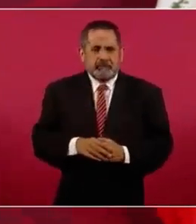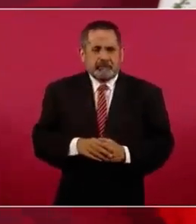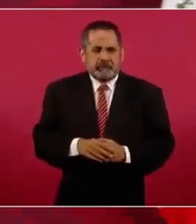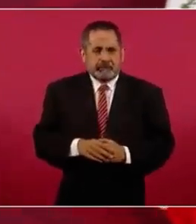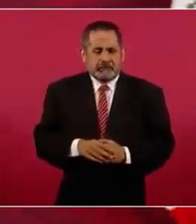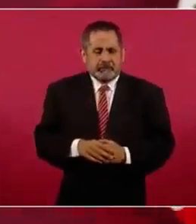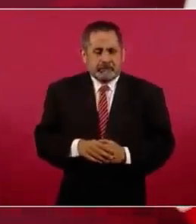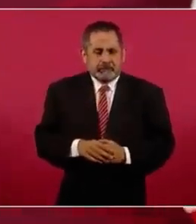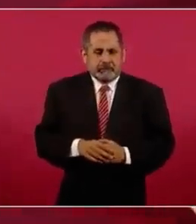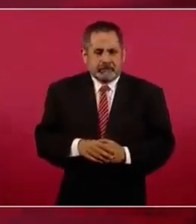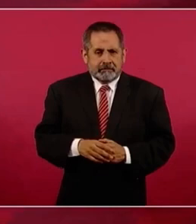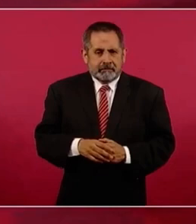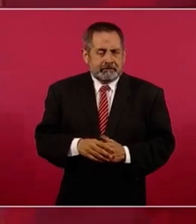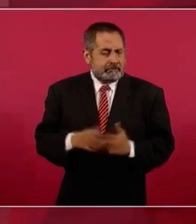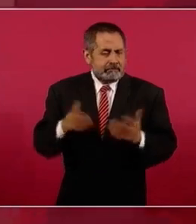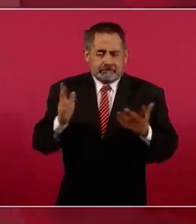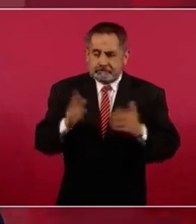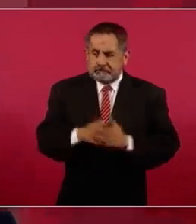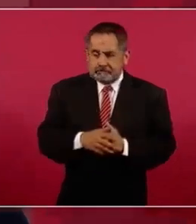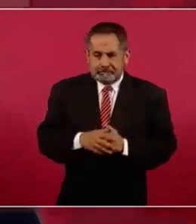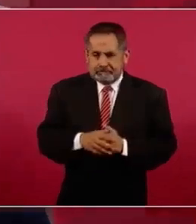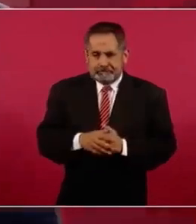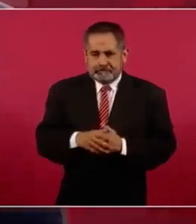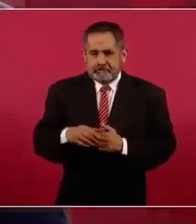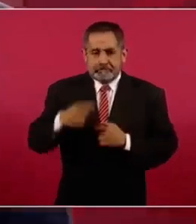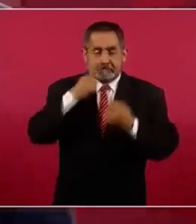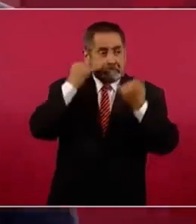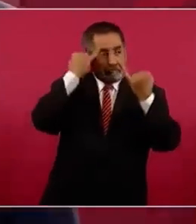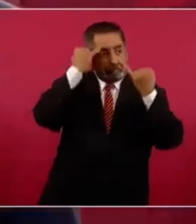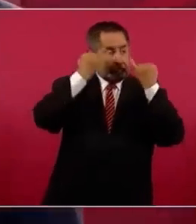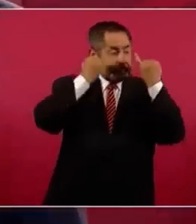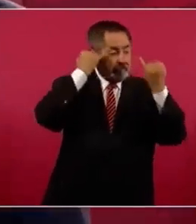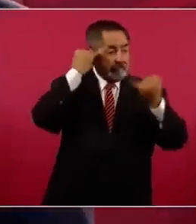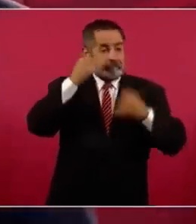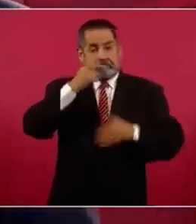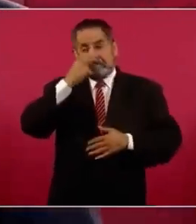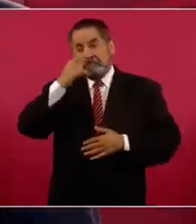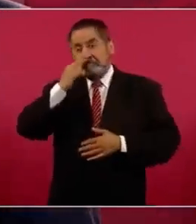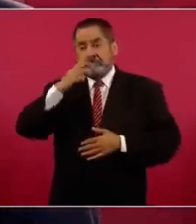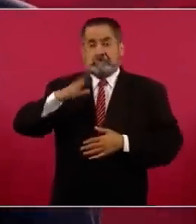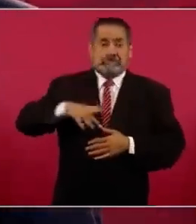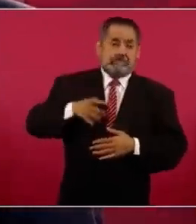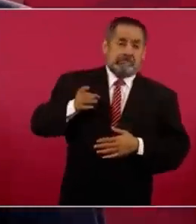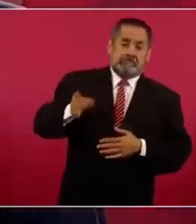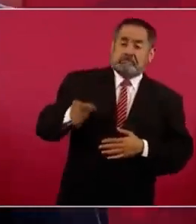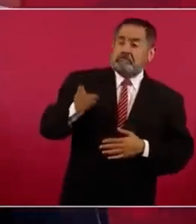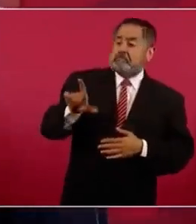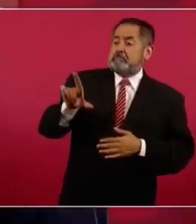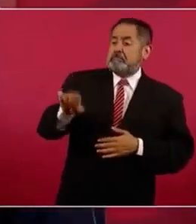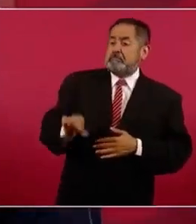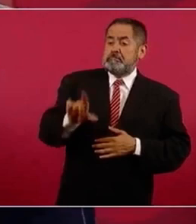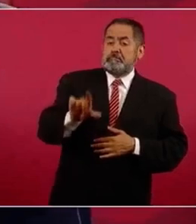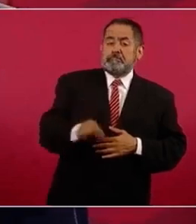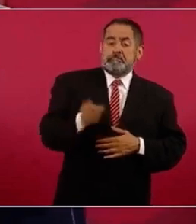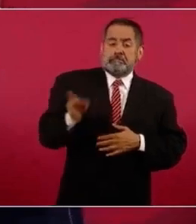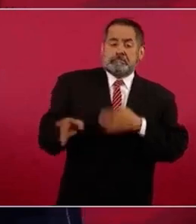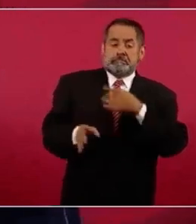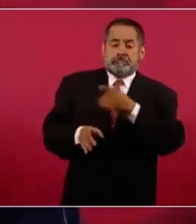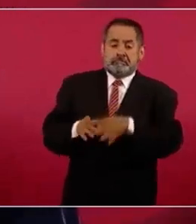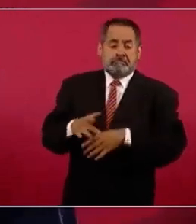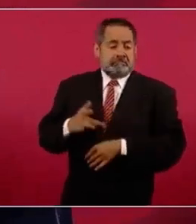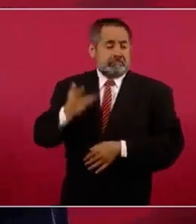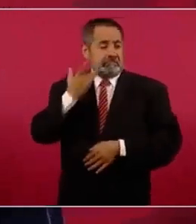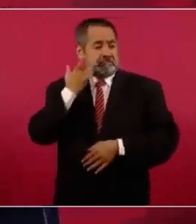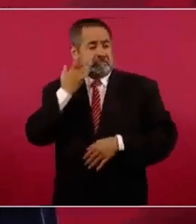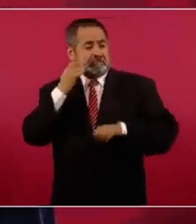Pero si andan con esas ínfulas de superioridad y de